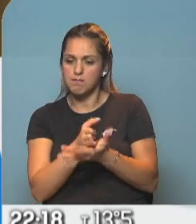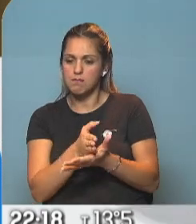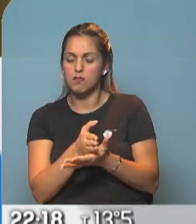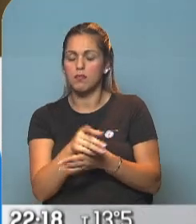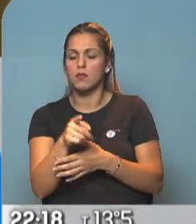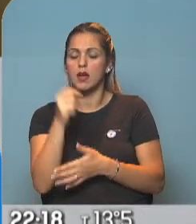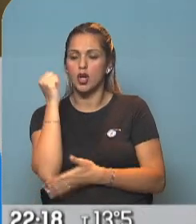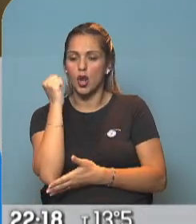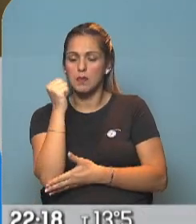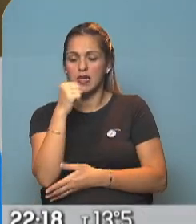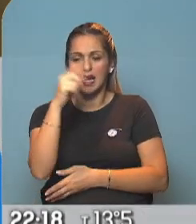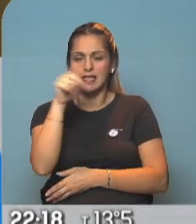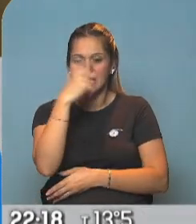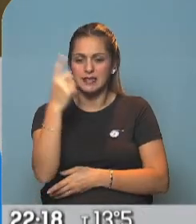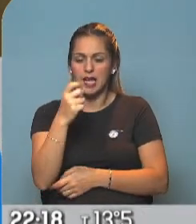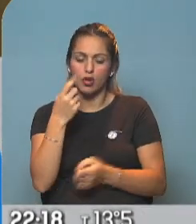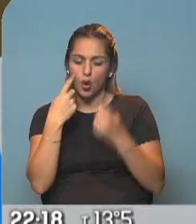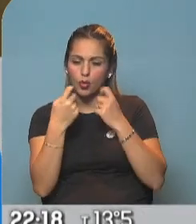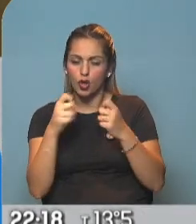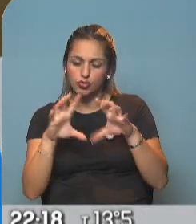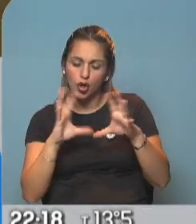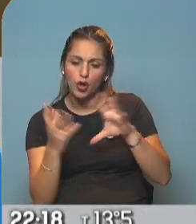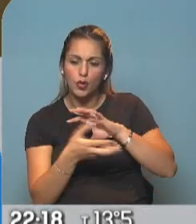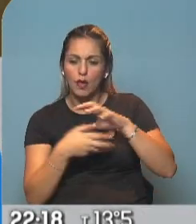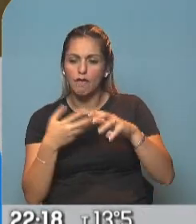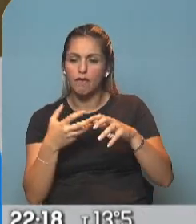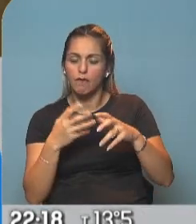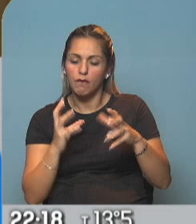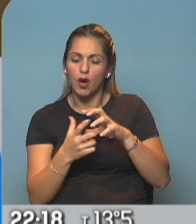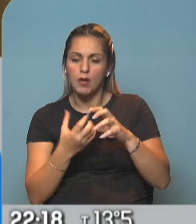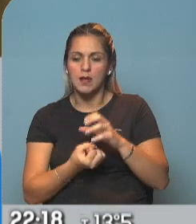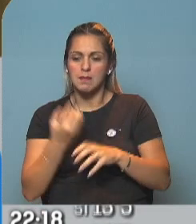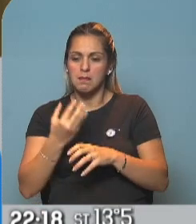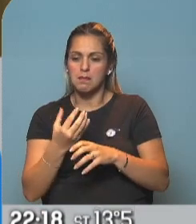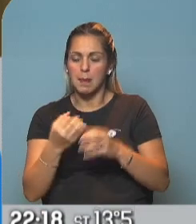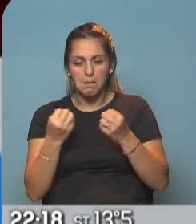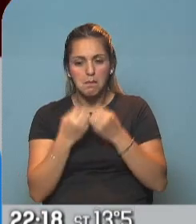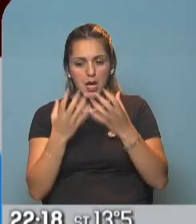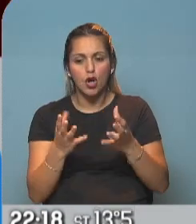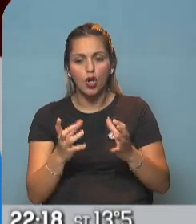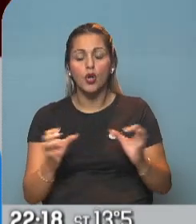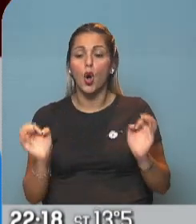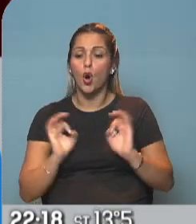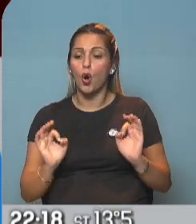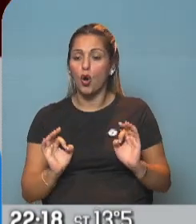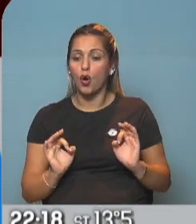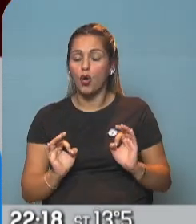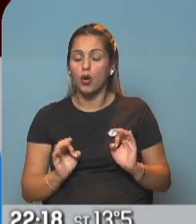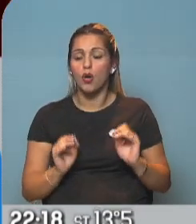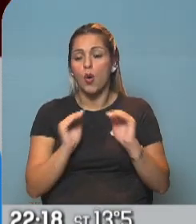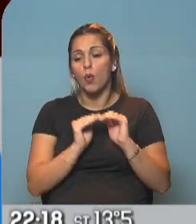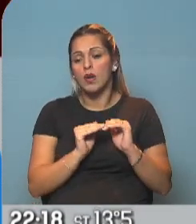y que el Estado estatice lo que queda y hacer una especie de modelo más soviético, o una